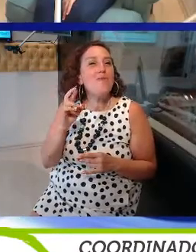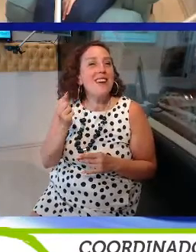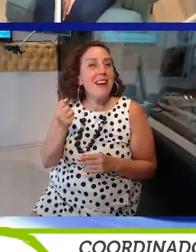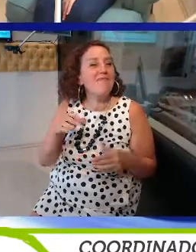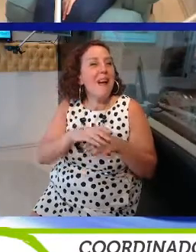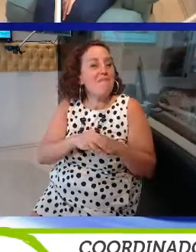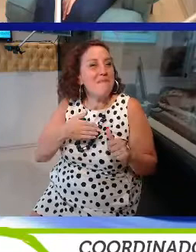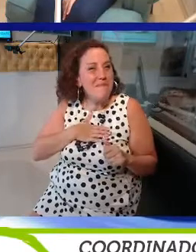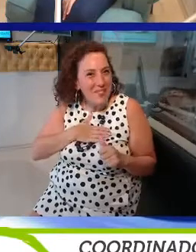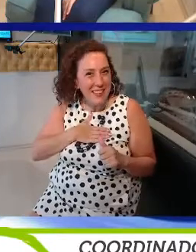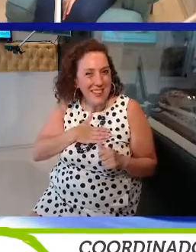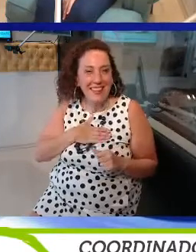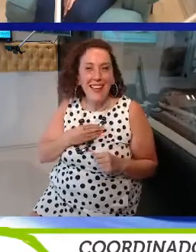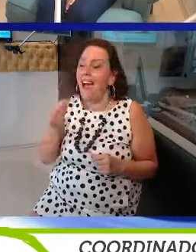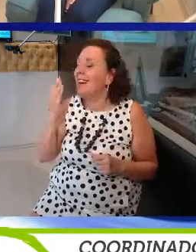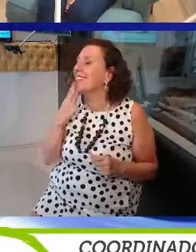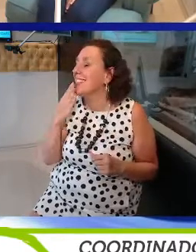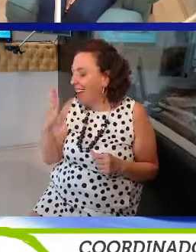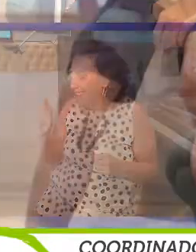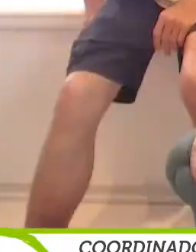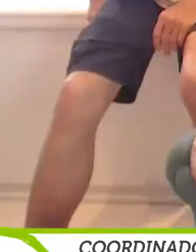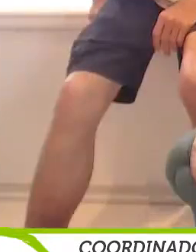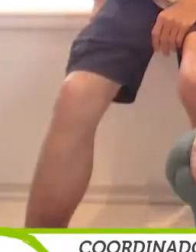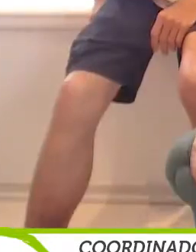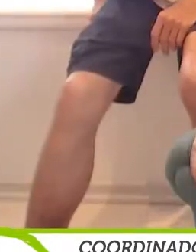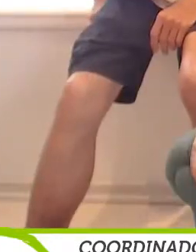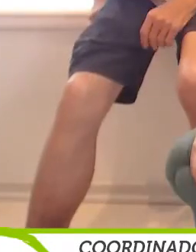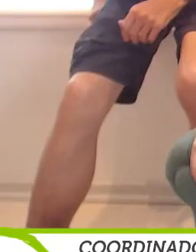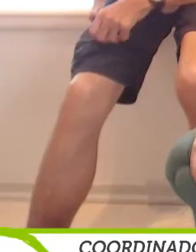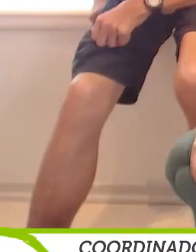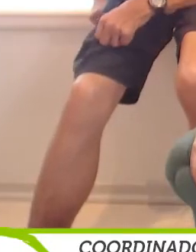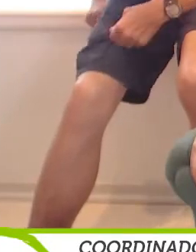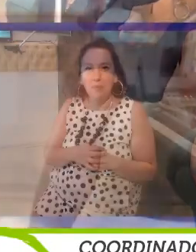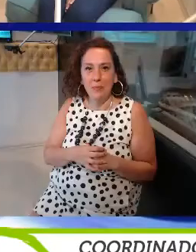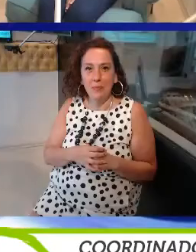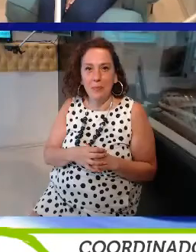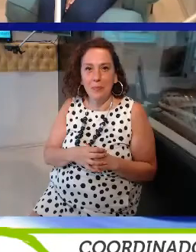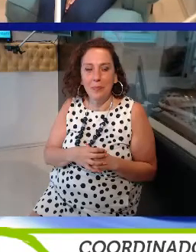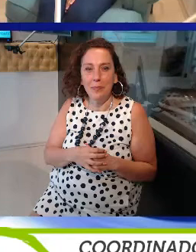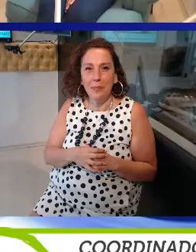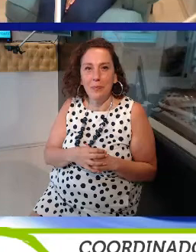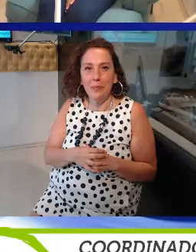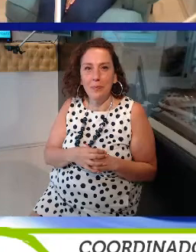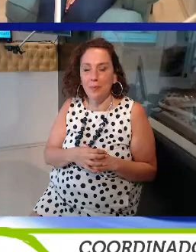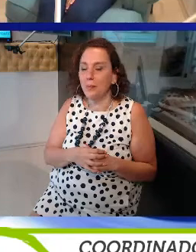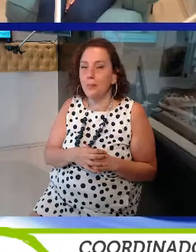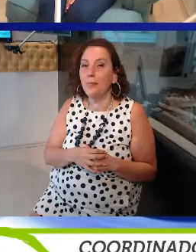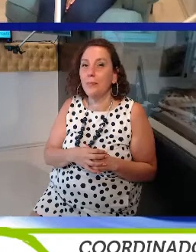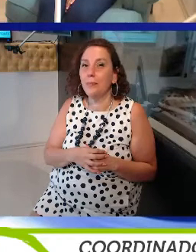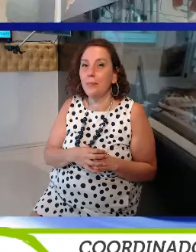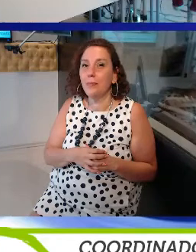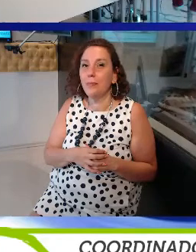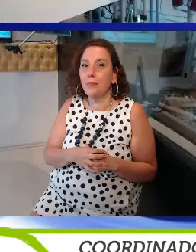¿Cuál es tu nombre? Laura. Bueno, gracias por sumarte, Laura, vos también. Gracias. ¿Cómo andas, Diego? Ay, algo más, Diego. Diego, ¿usted puede? ¿Me puedo decir algo